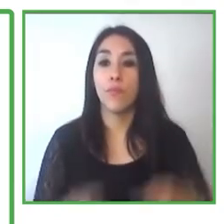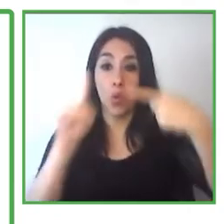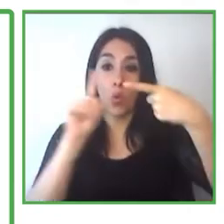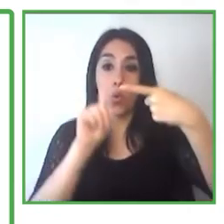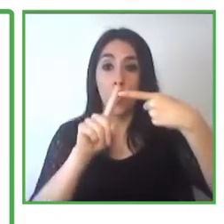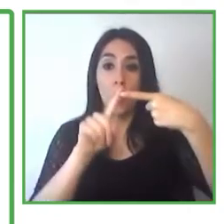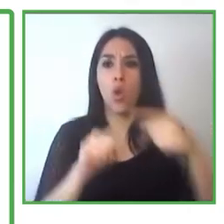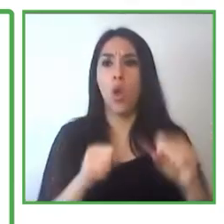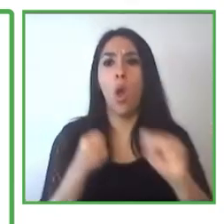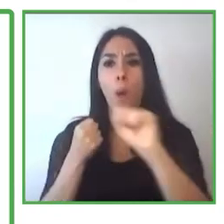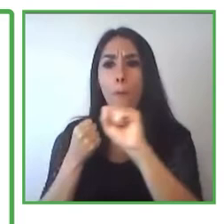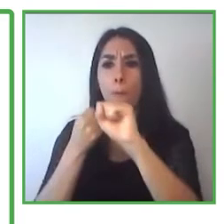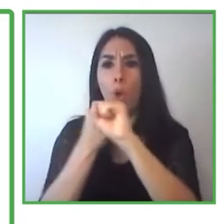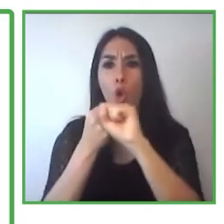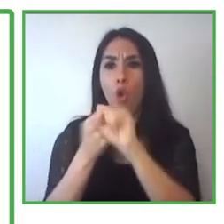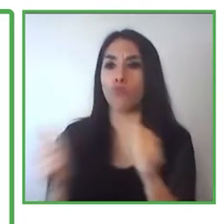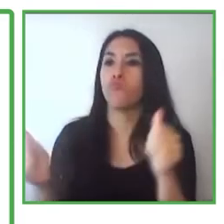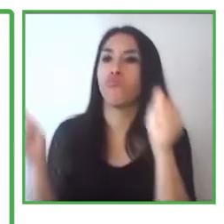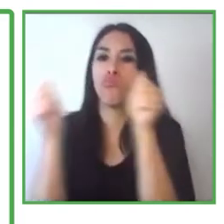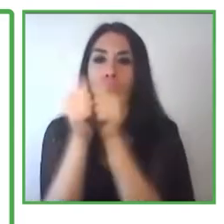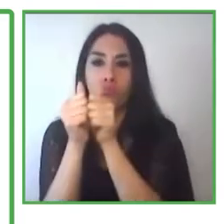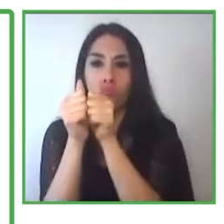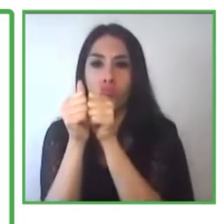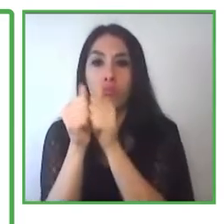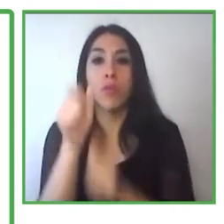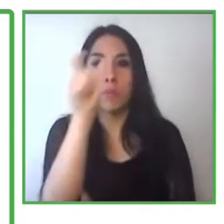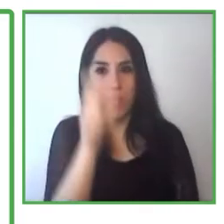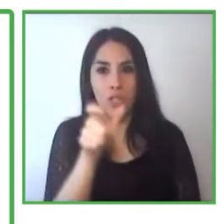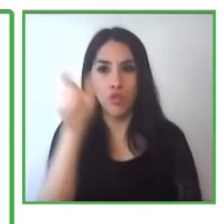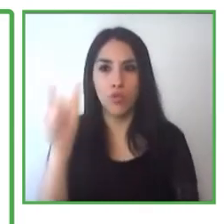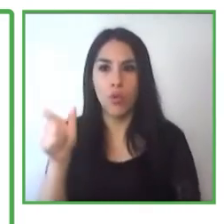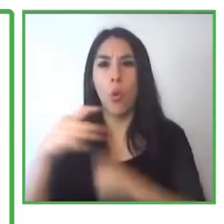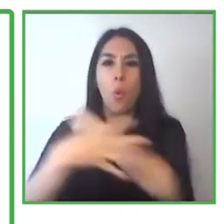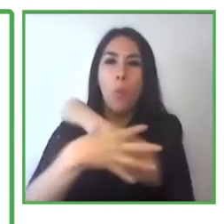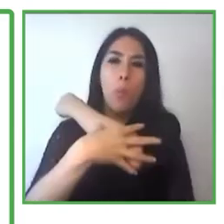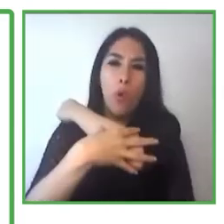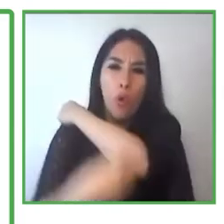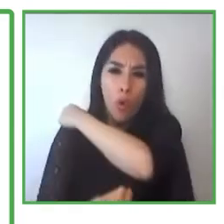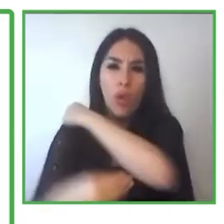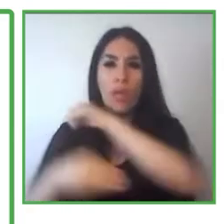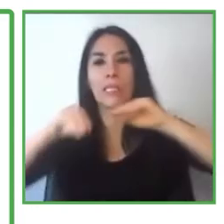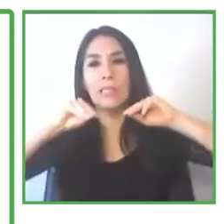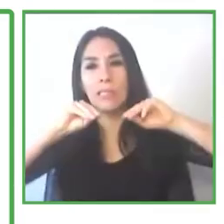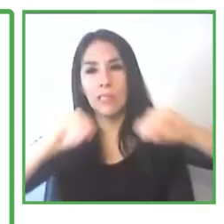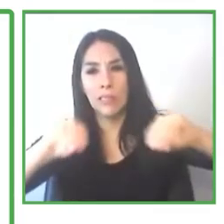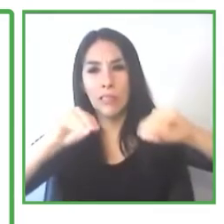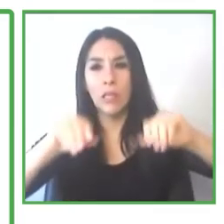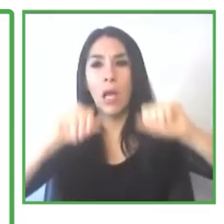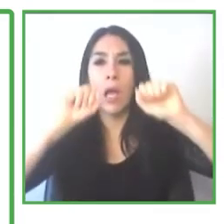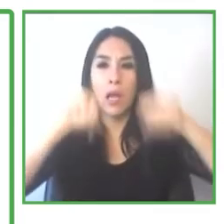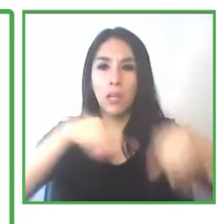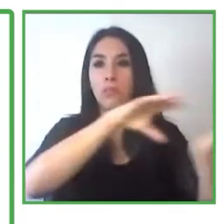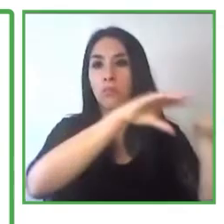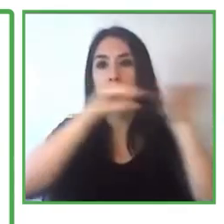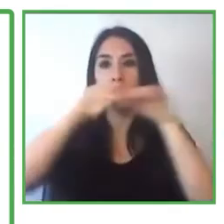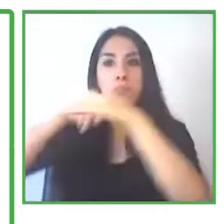personas en situación de fragilidad al acceso al mundo laboral, y un segundo objetivo, no menos importante, de hecho es